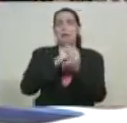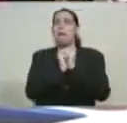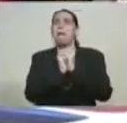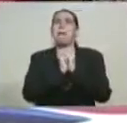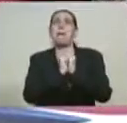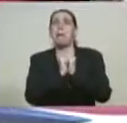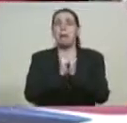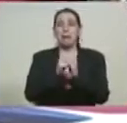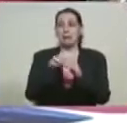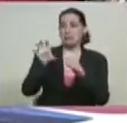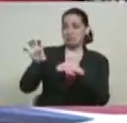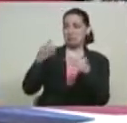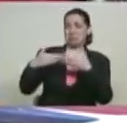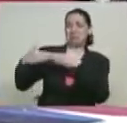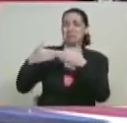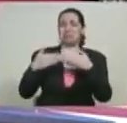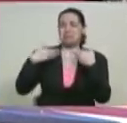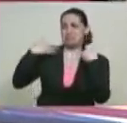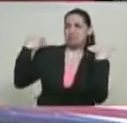imperio.